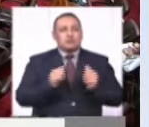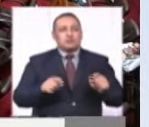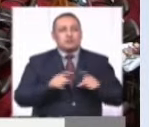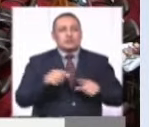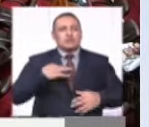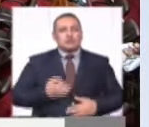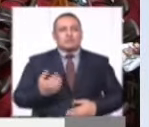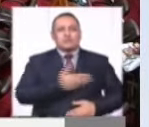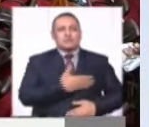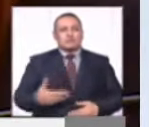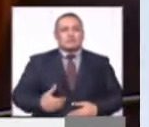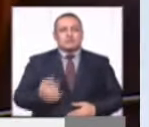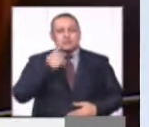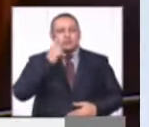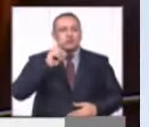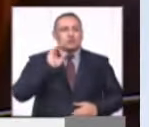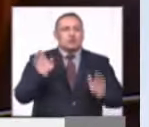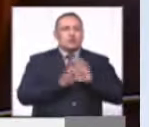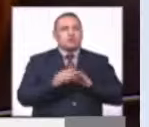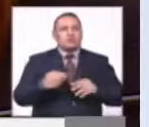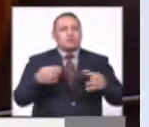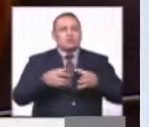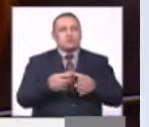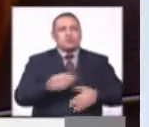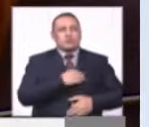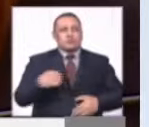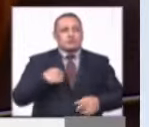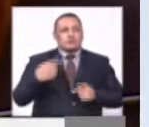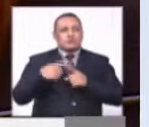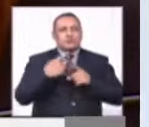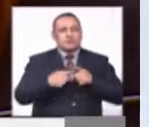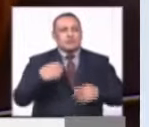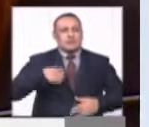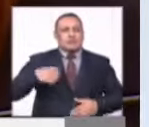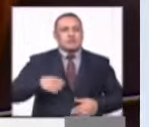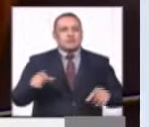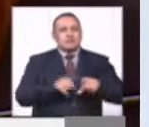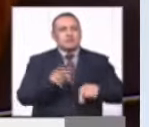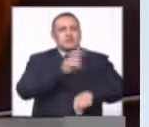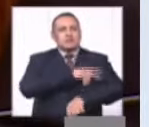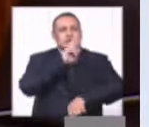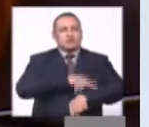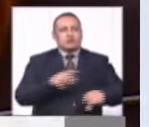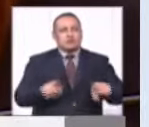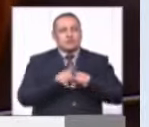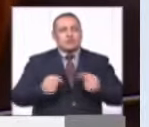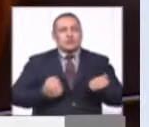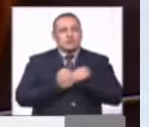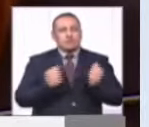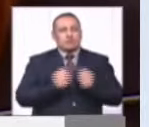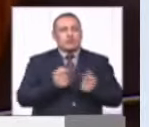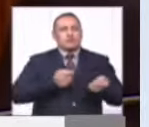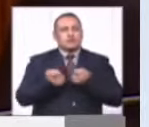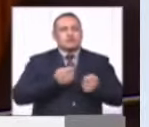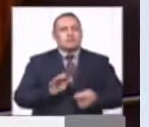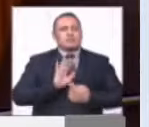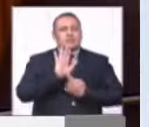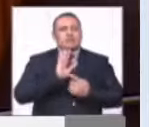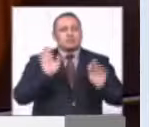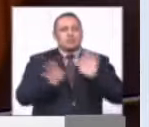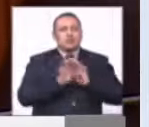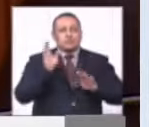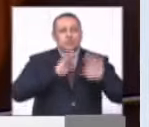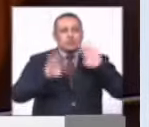presidente, no es desconocida para el Ejecutivo. Junto con muchos alcaldes de los distintos distritos de mi región, hemos estado insistentemente gestionando y presentando